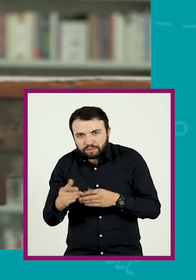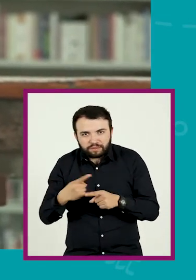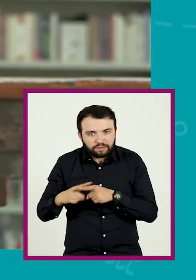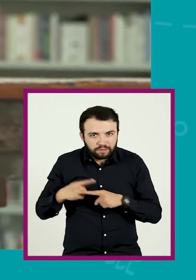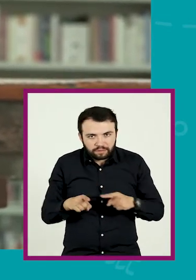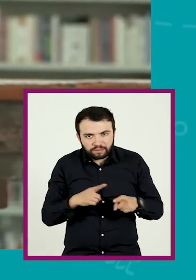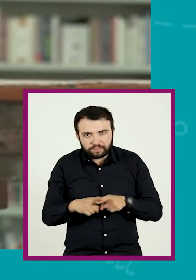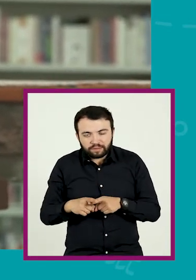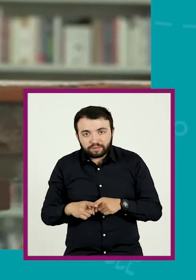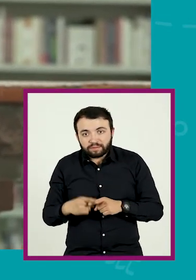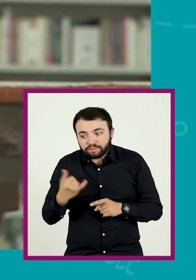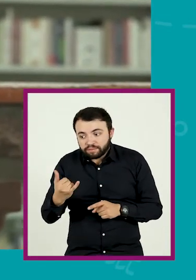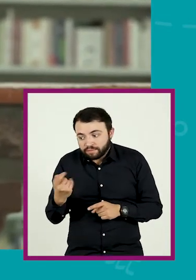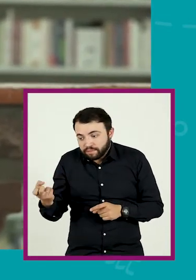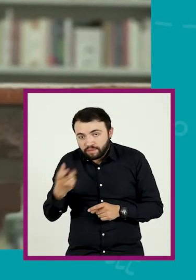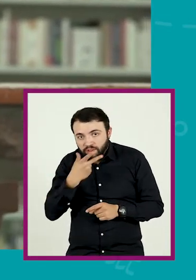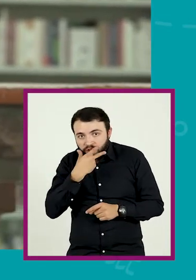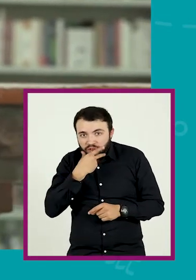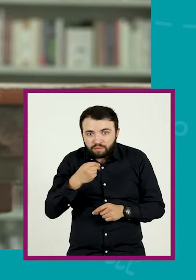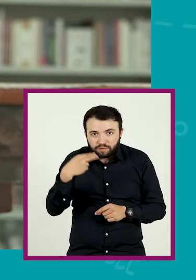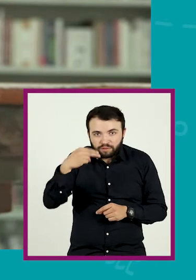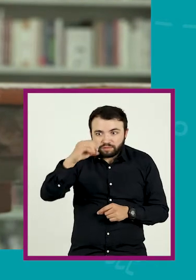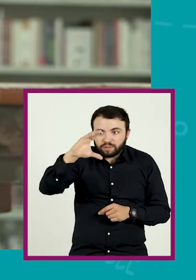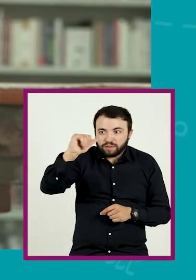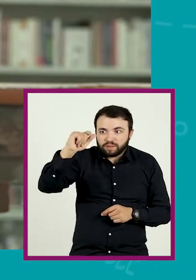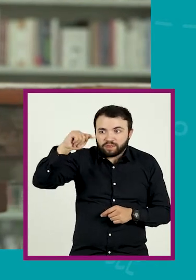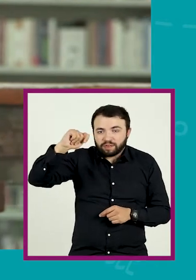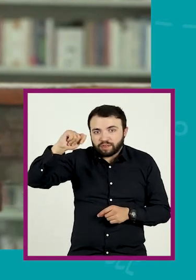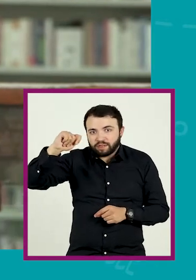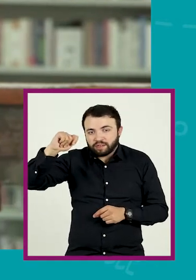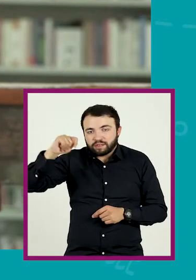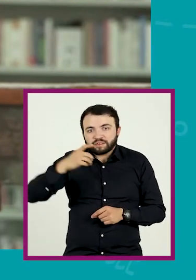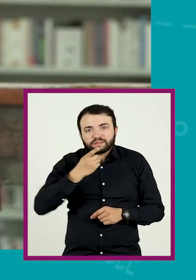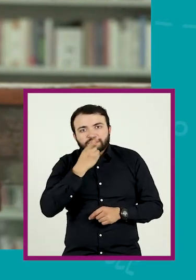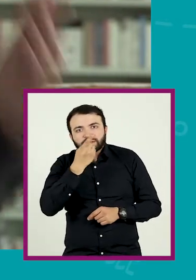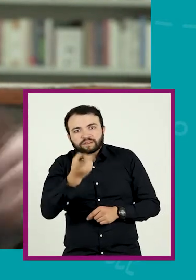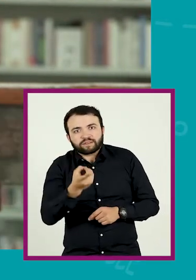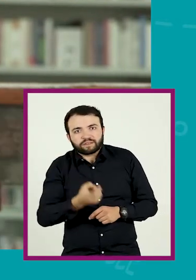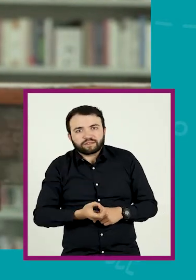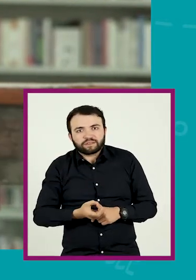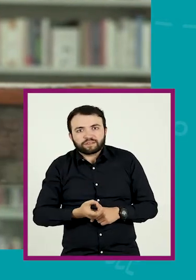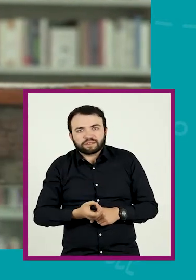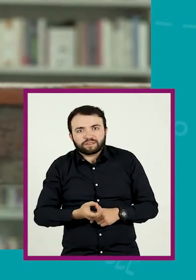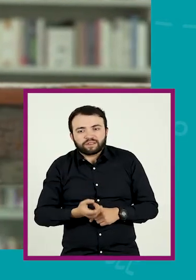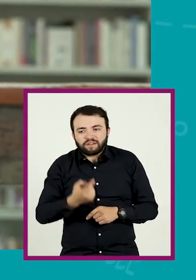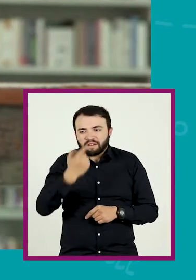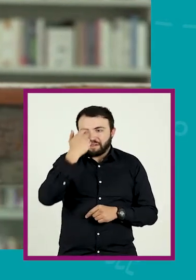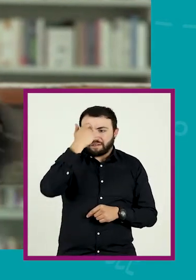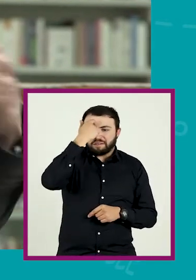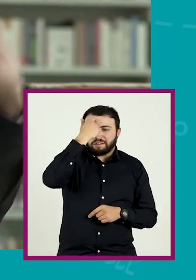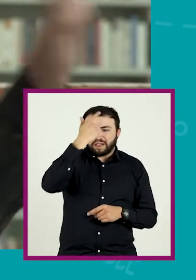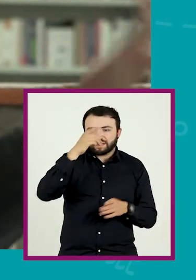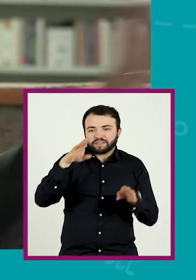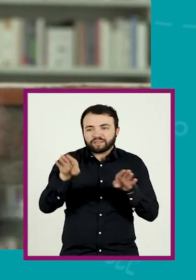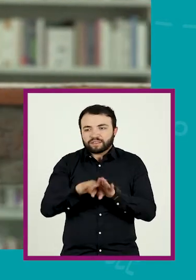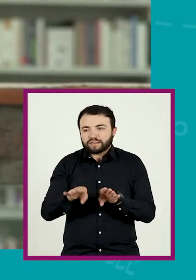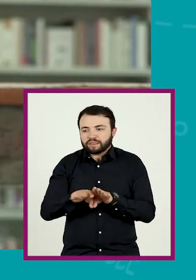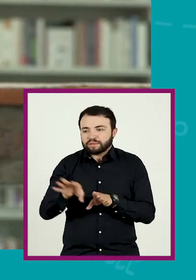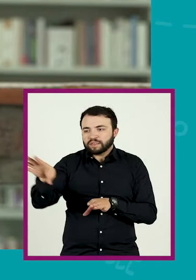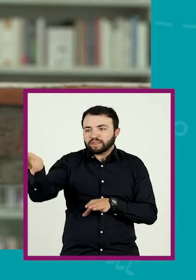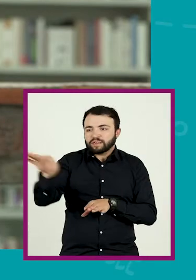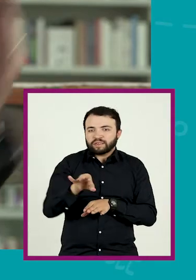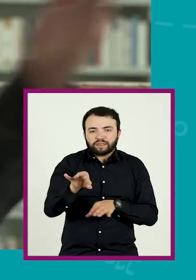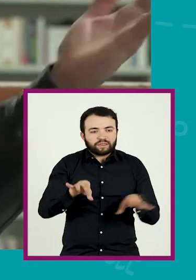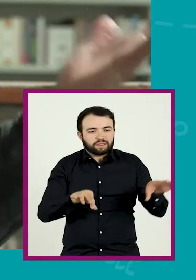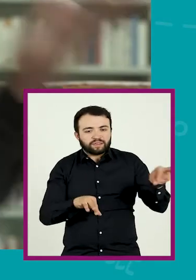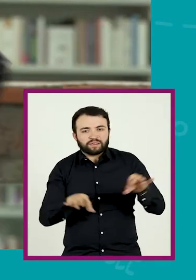Y para Kant parece que es una época en la que es muy fácil proponer entidades de carácter